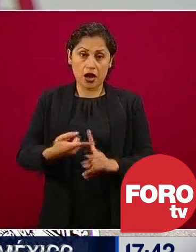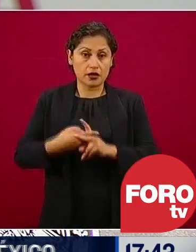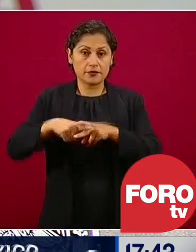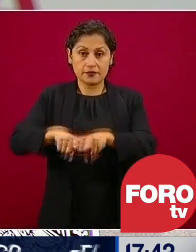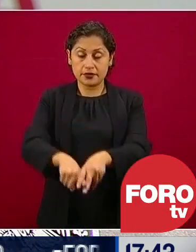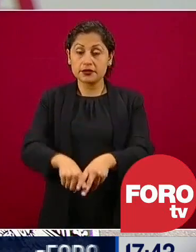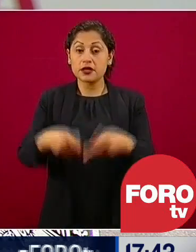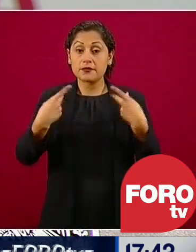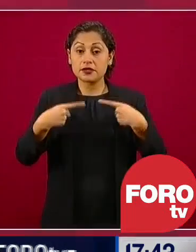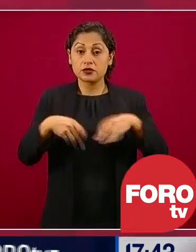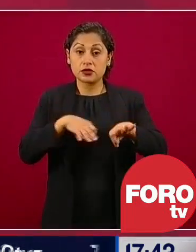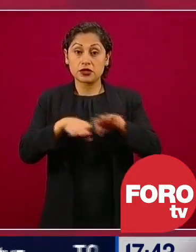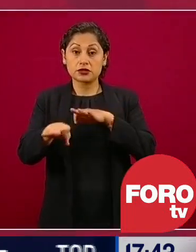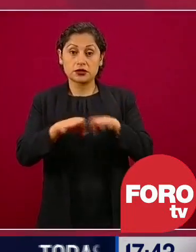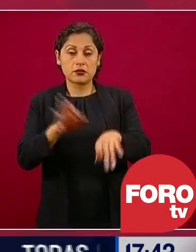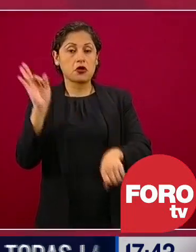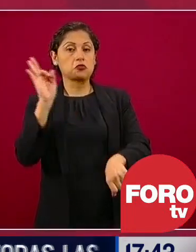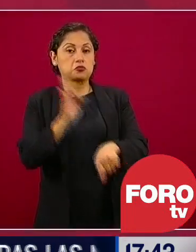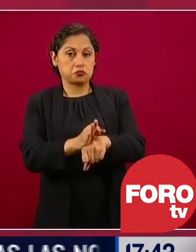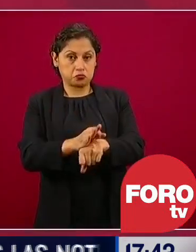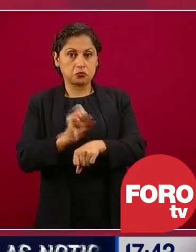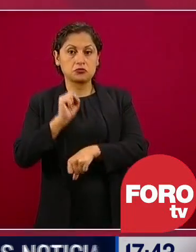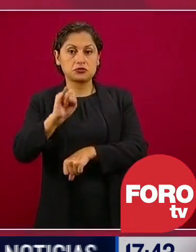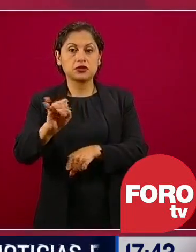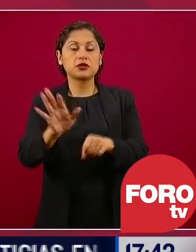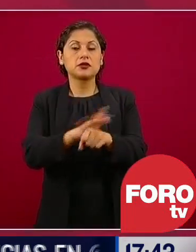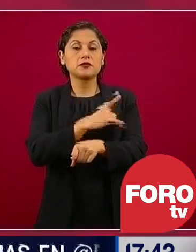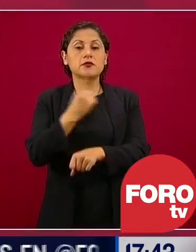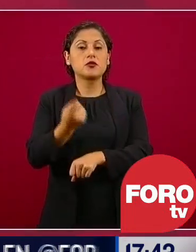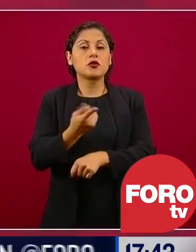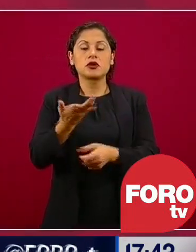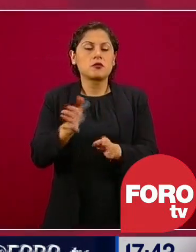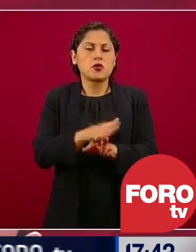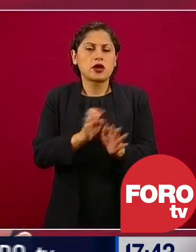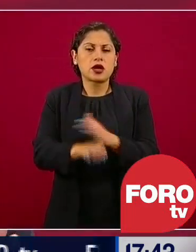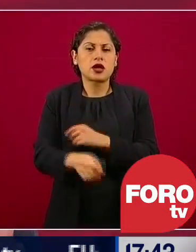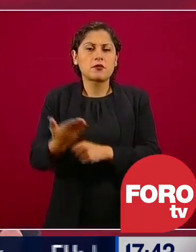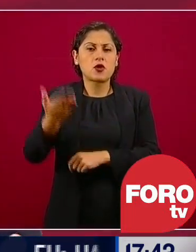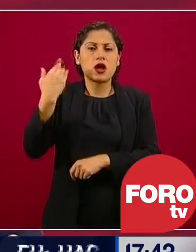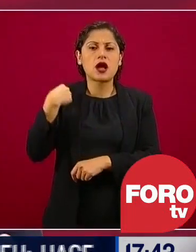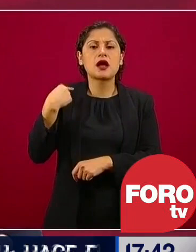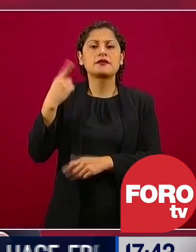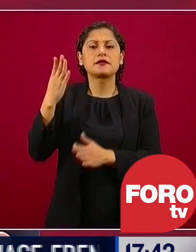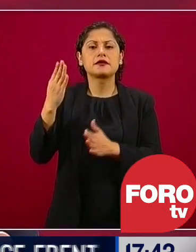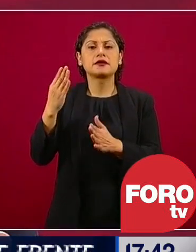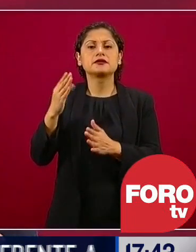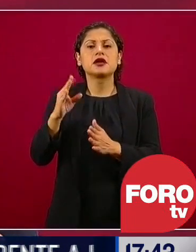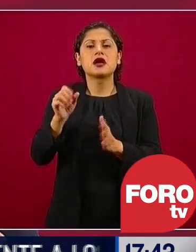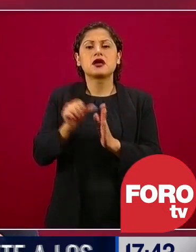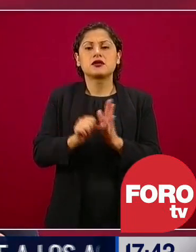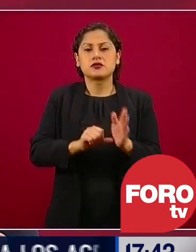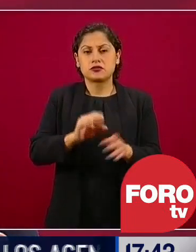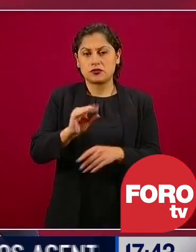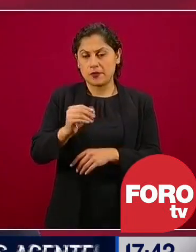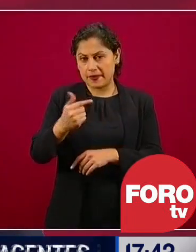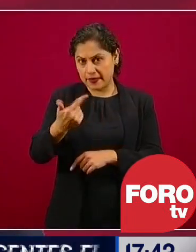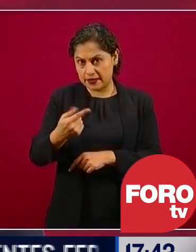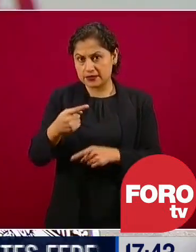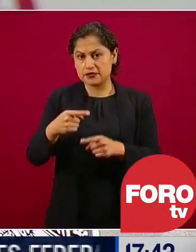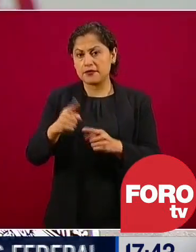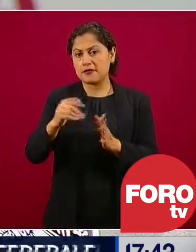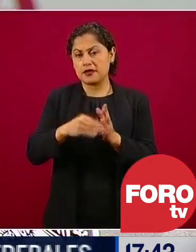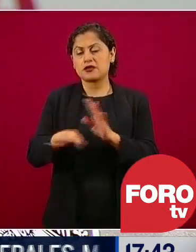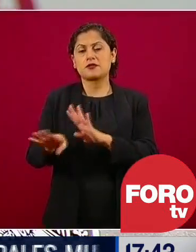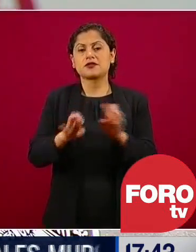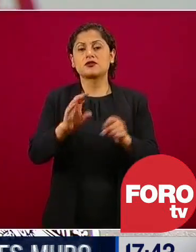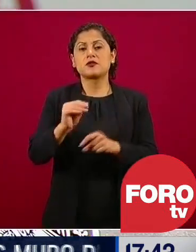protegidos porque el primer trabajador del sistema de AFORES que empezó en el 97 iban a empezarse a jubilar 23 años después, eso es